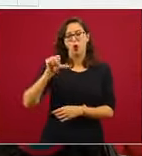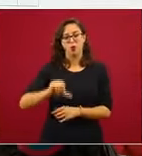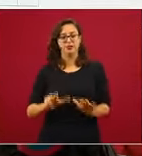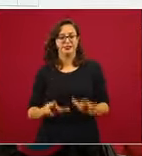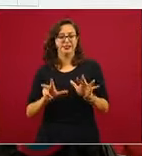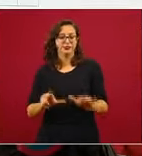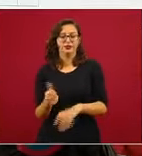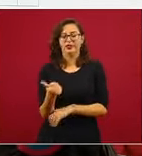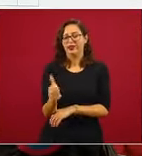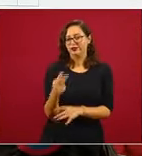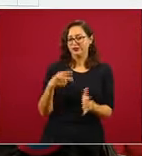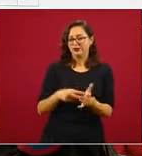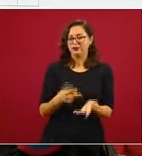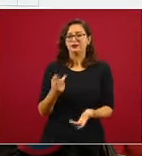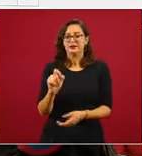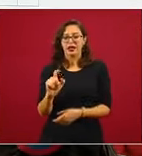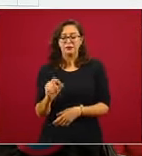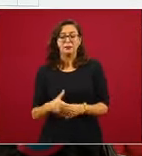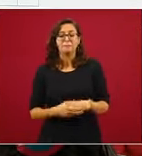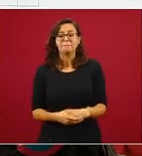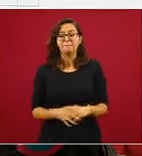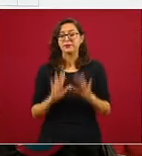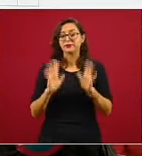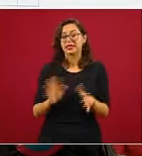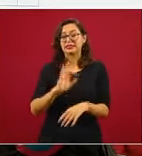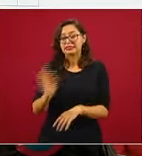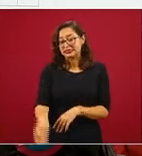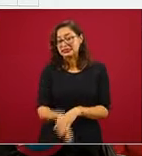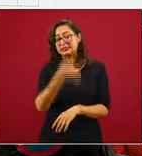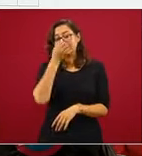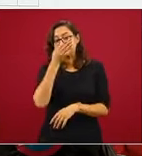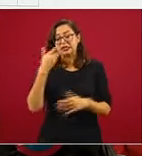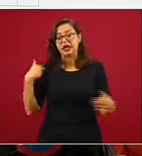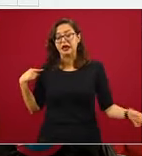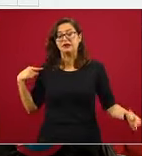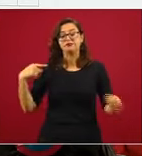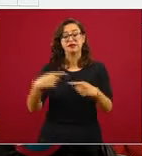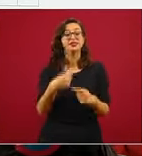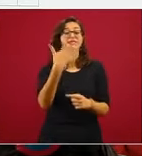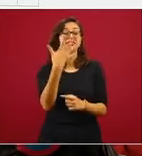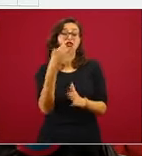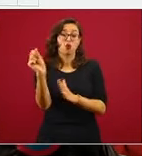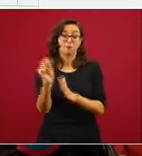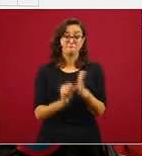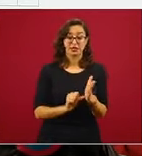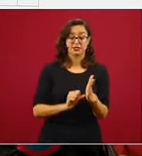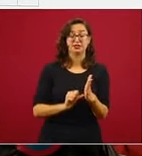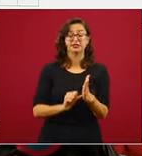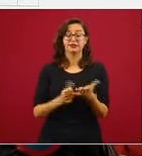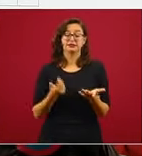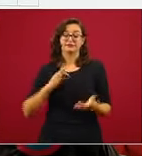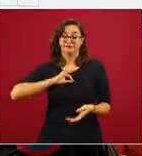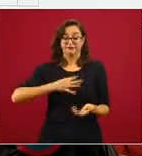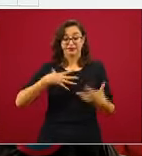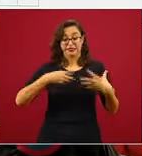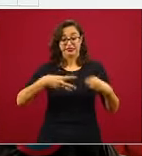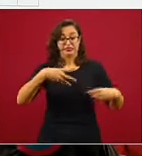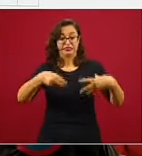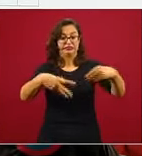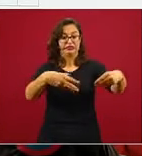estado comentando, pues prácticamente vamos a llegar ya, estamos pronto a los 5 meses de actividades, de intervenciones